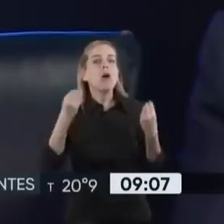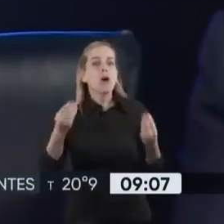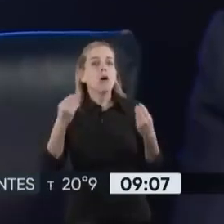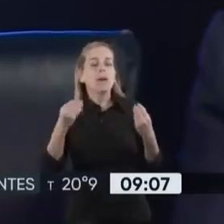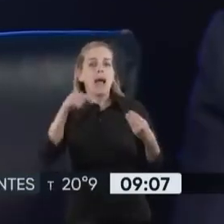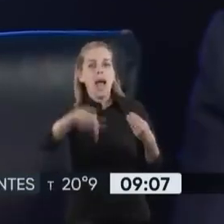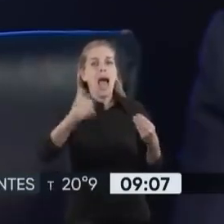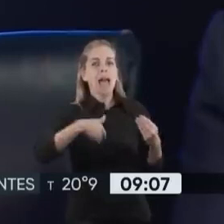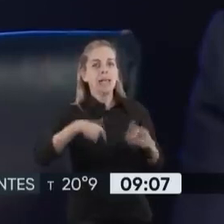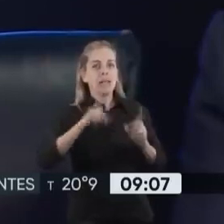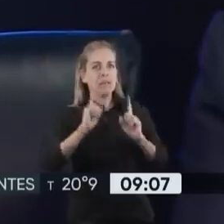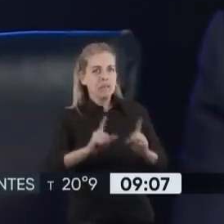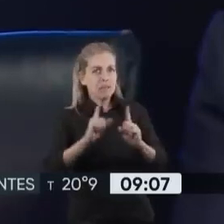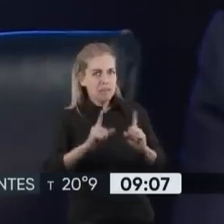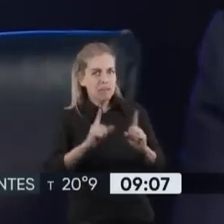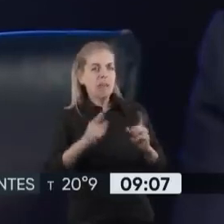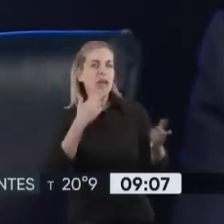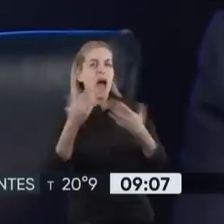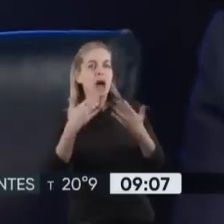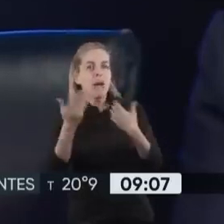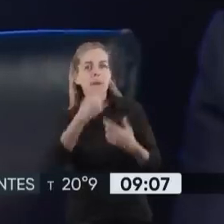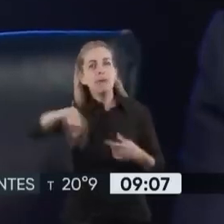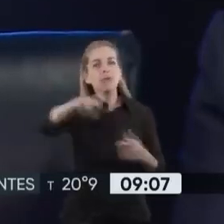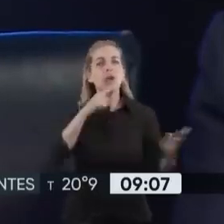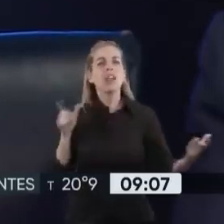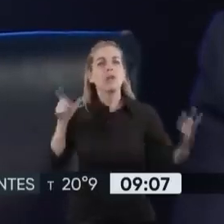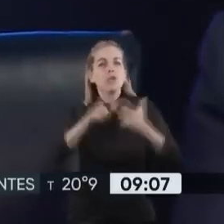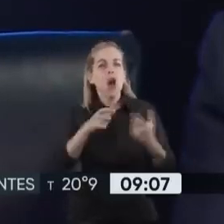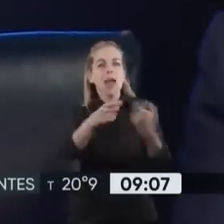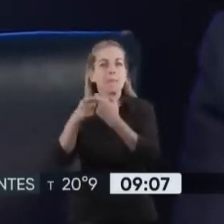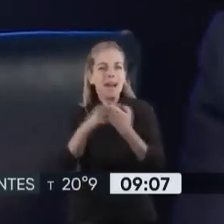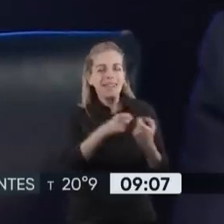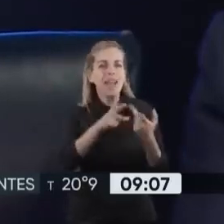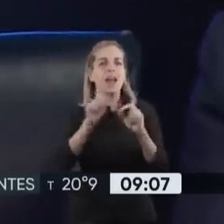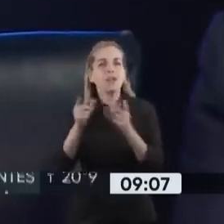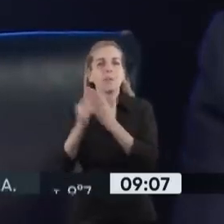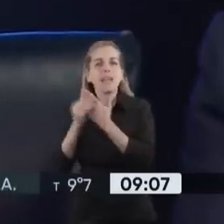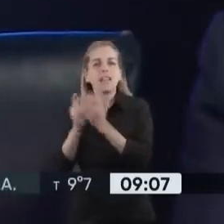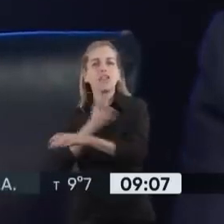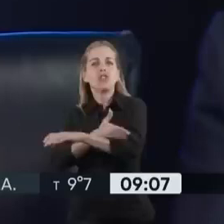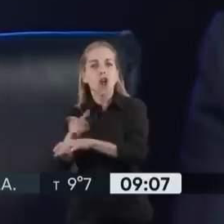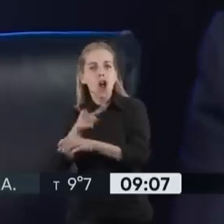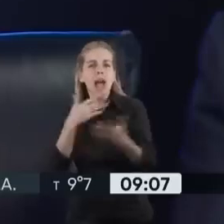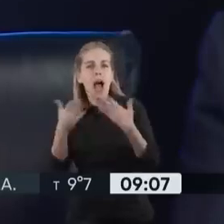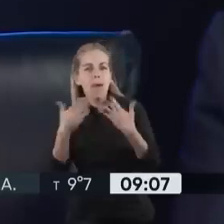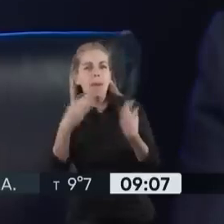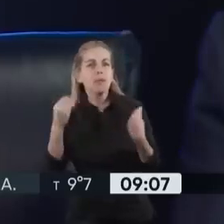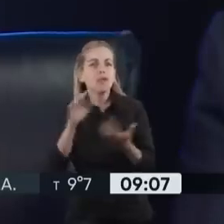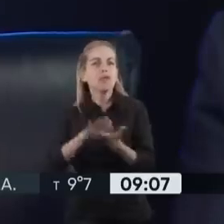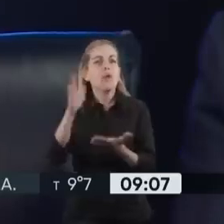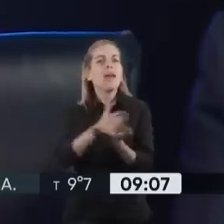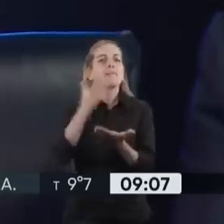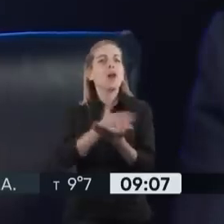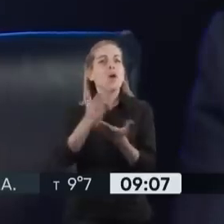intacta lo hablábamos con los empresarios y por supuesto con el ministro daniel scioli esta matriz productiva nosotros